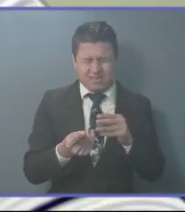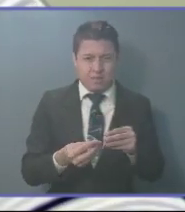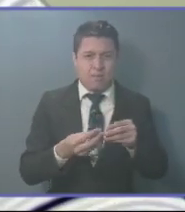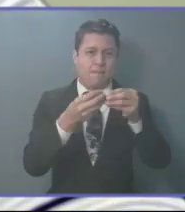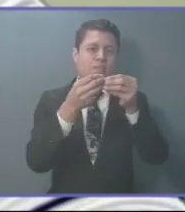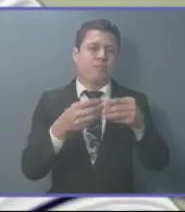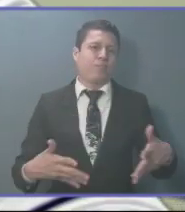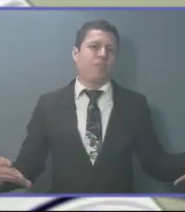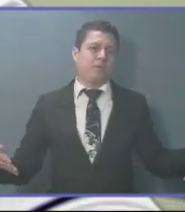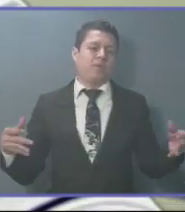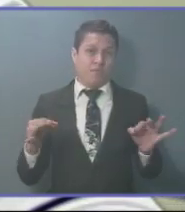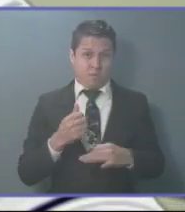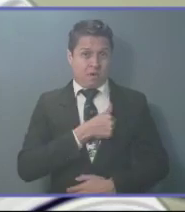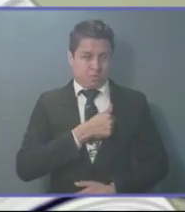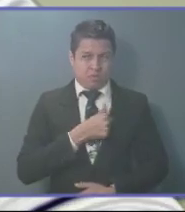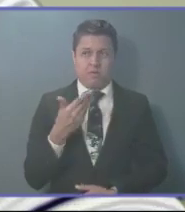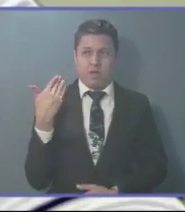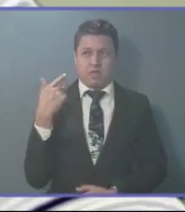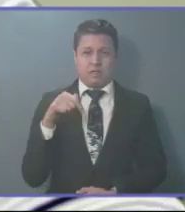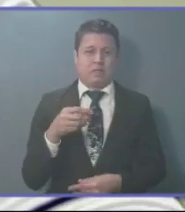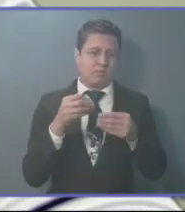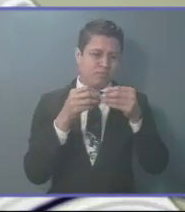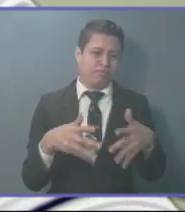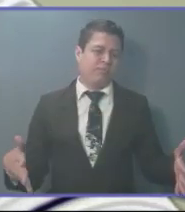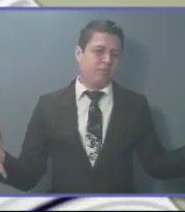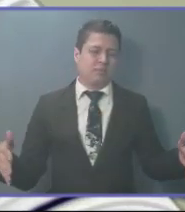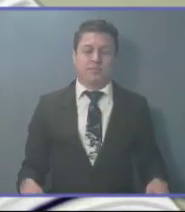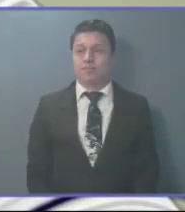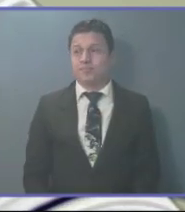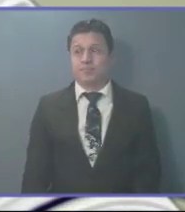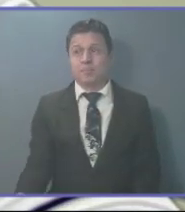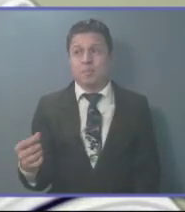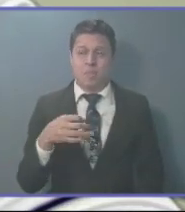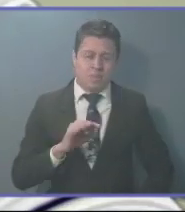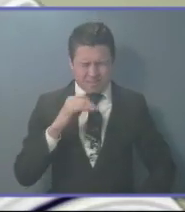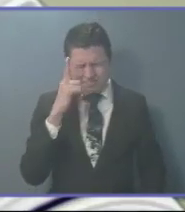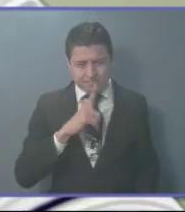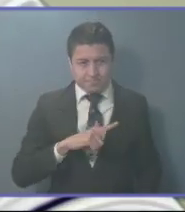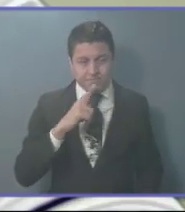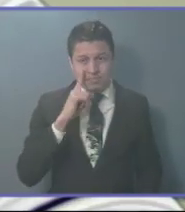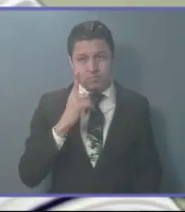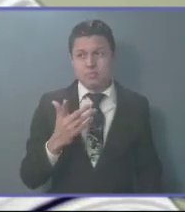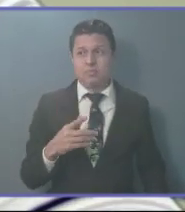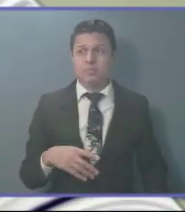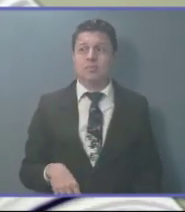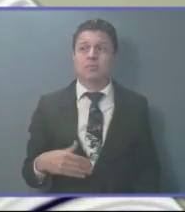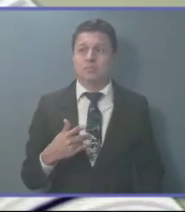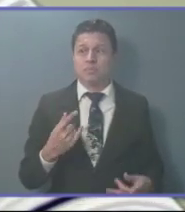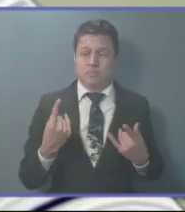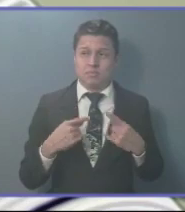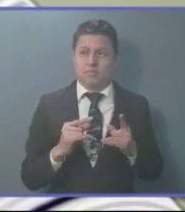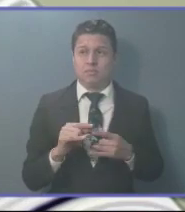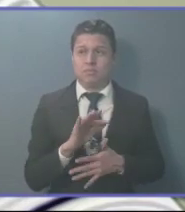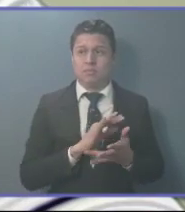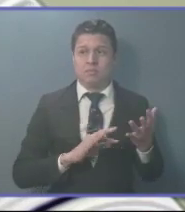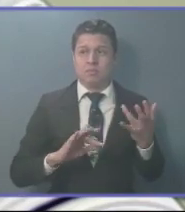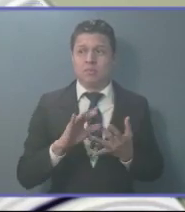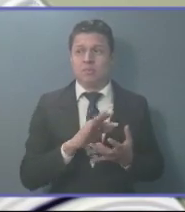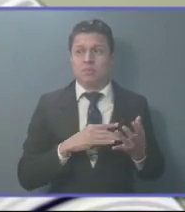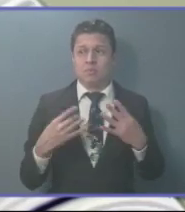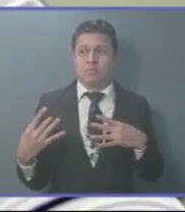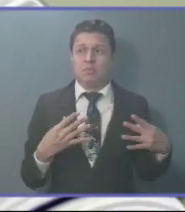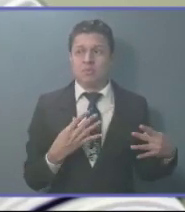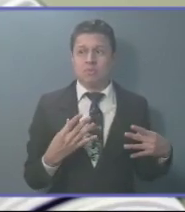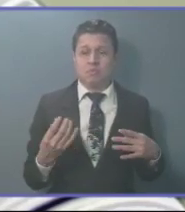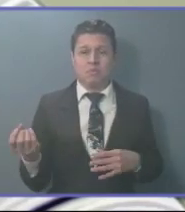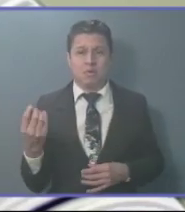manera muy responsable. Lamento muchísimo porque parece ser que seguimos en un juego de dimes y